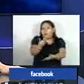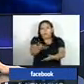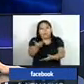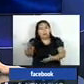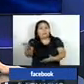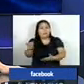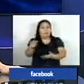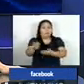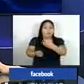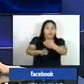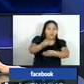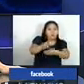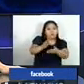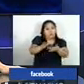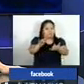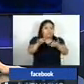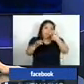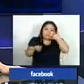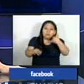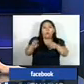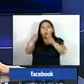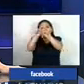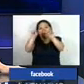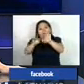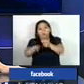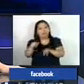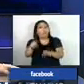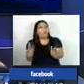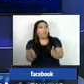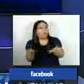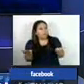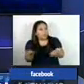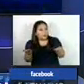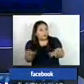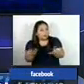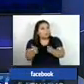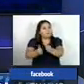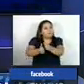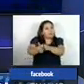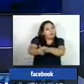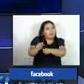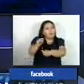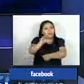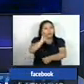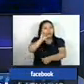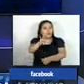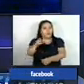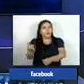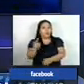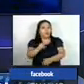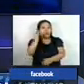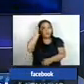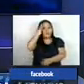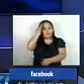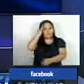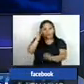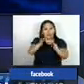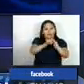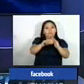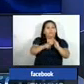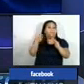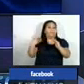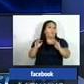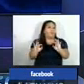tecnológico. Jennifer Flores nos explica cómo participar y las ventajas que hay, según los expertos, de estudiar desde casa.